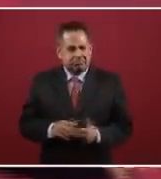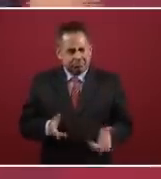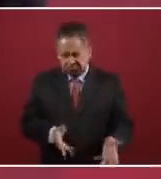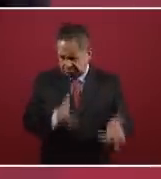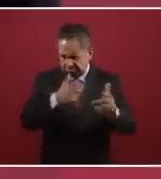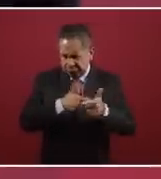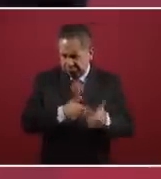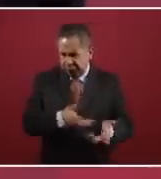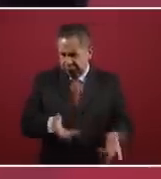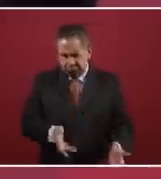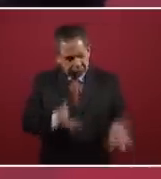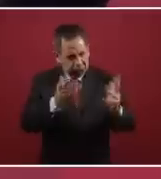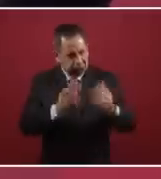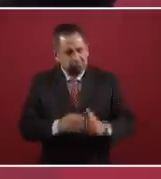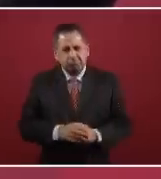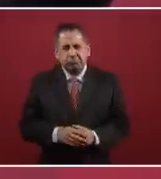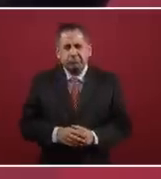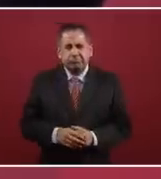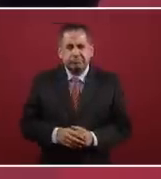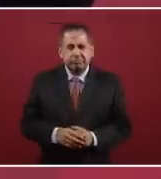Adelante.